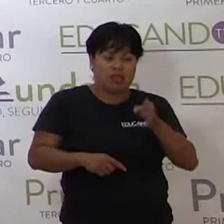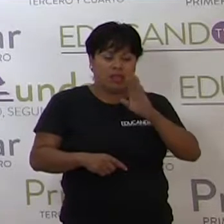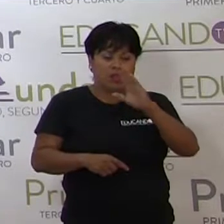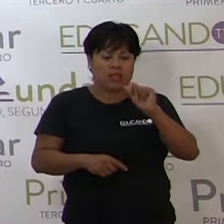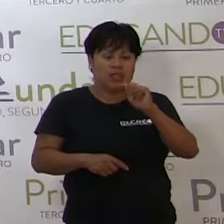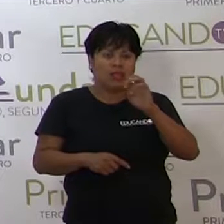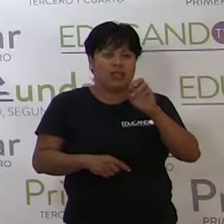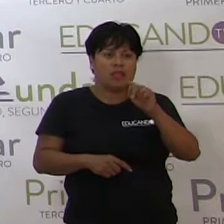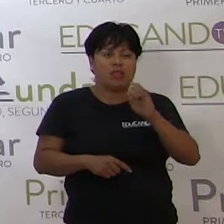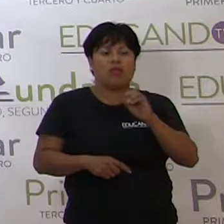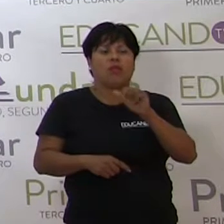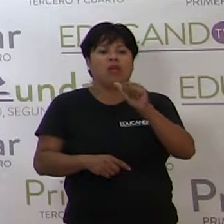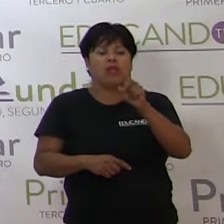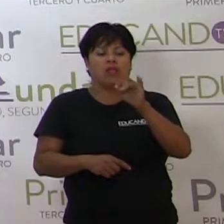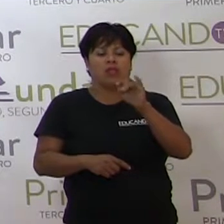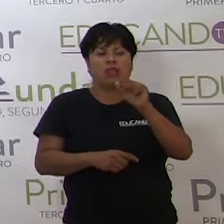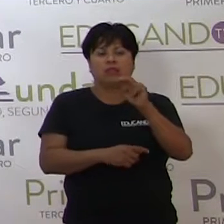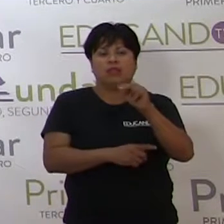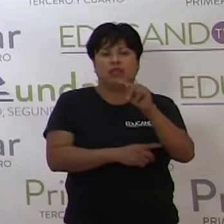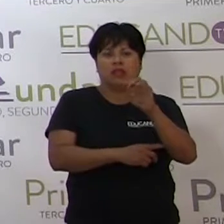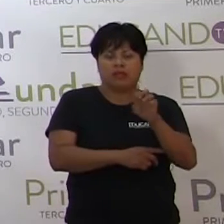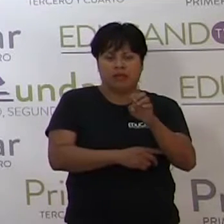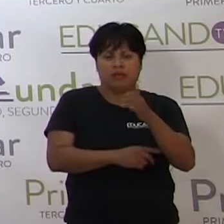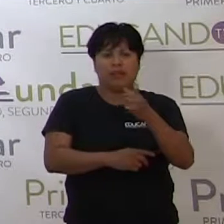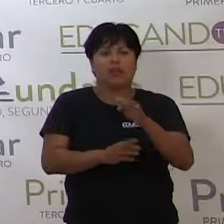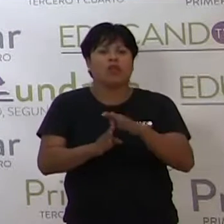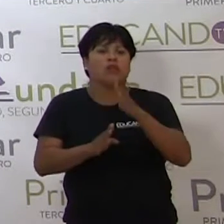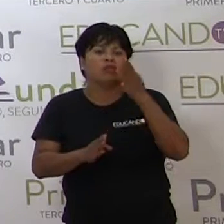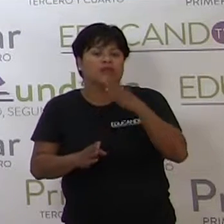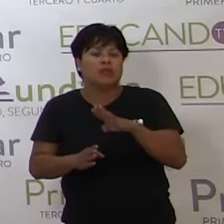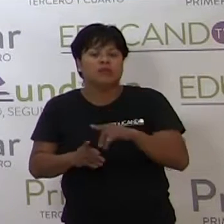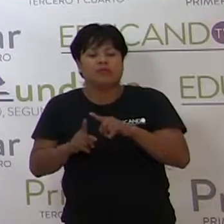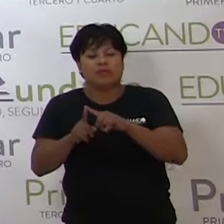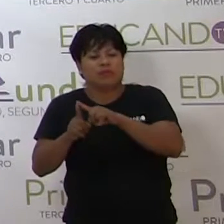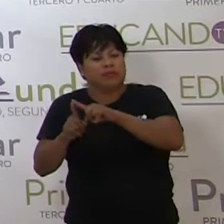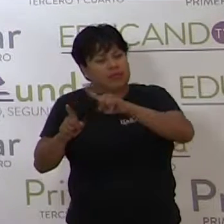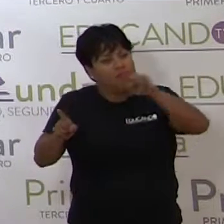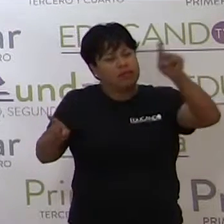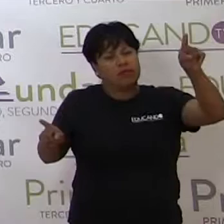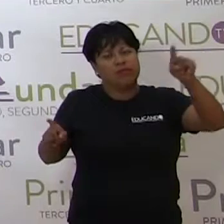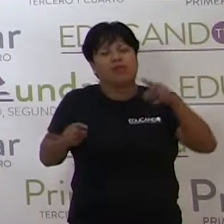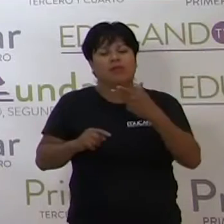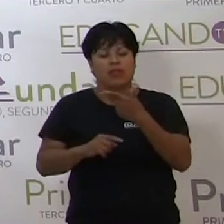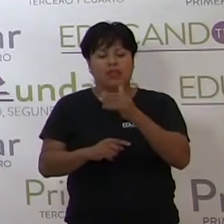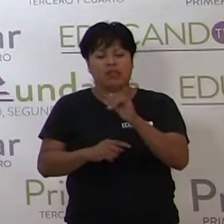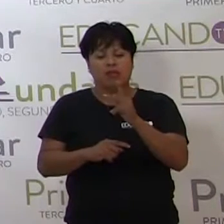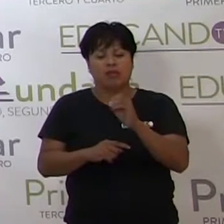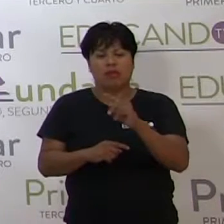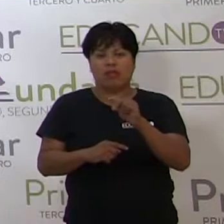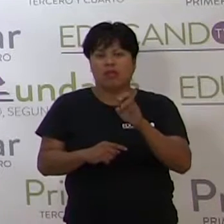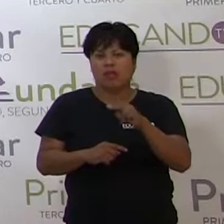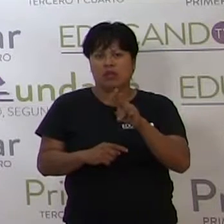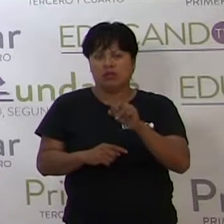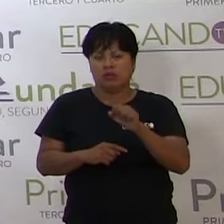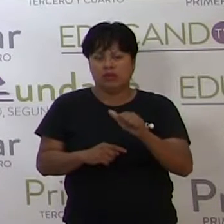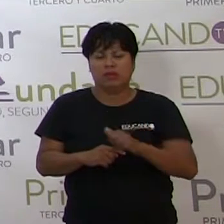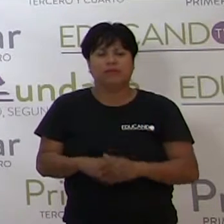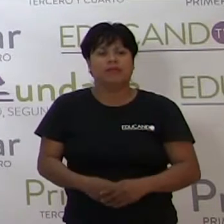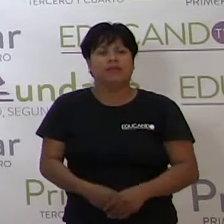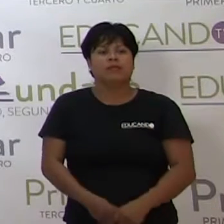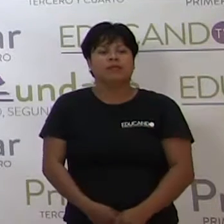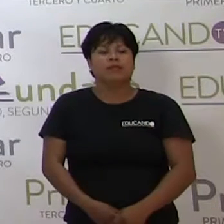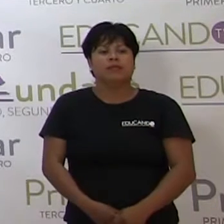cateto adyacente. Y como sabes, el lado más largo, hipotenusa.